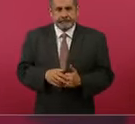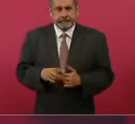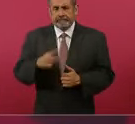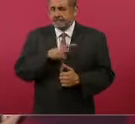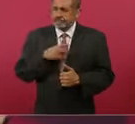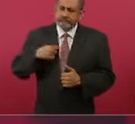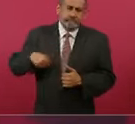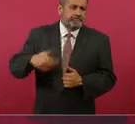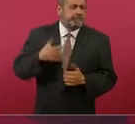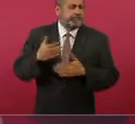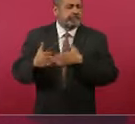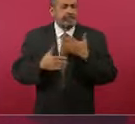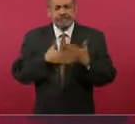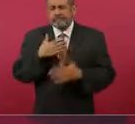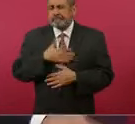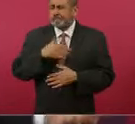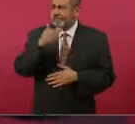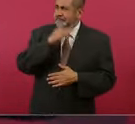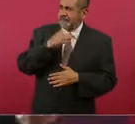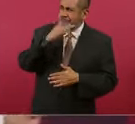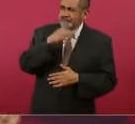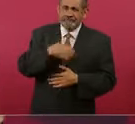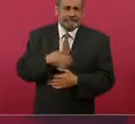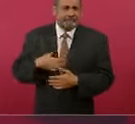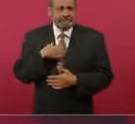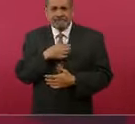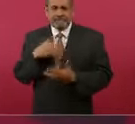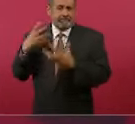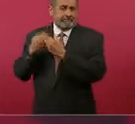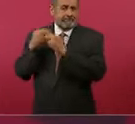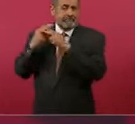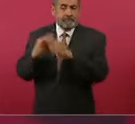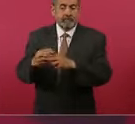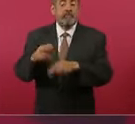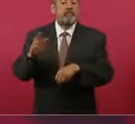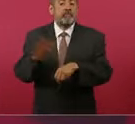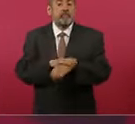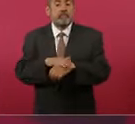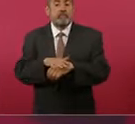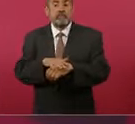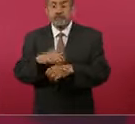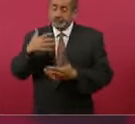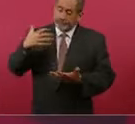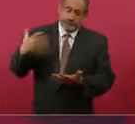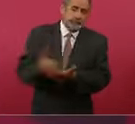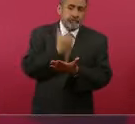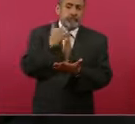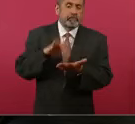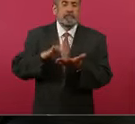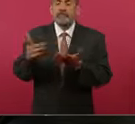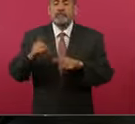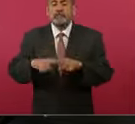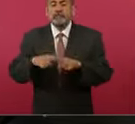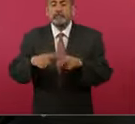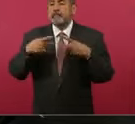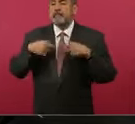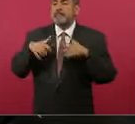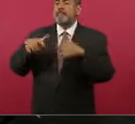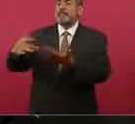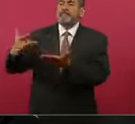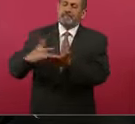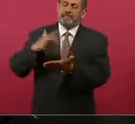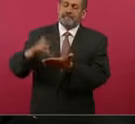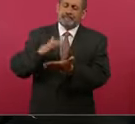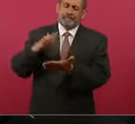celebrar, porque se triunfó con el apoyo del pueblo y no se le ha quedado mal